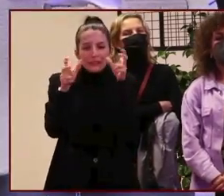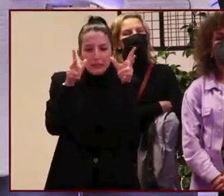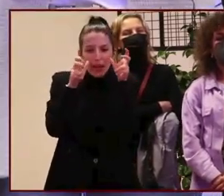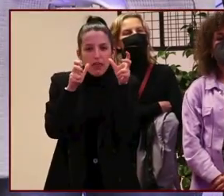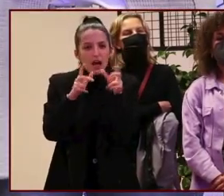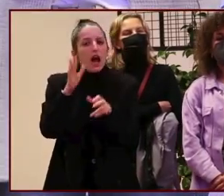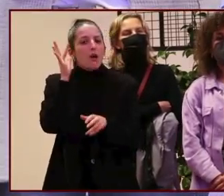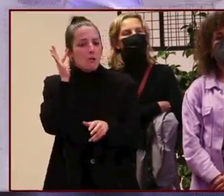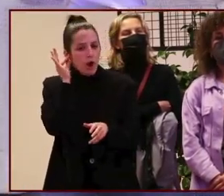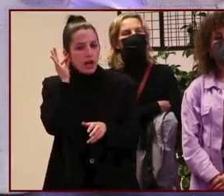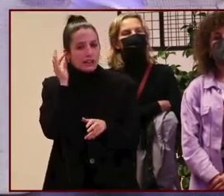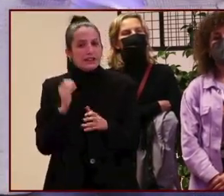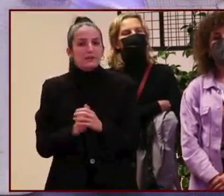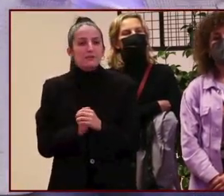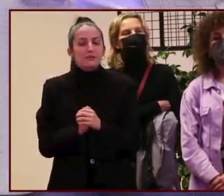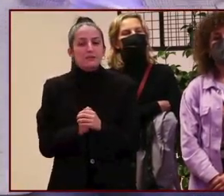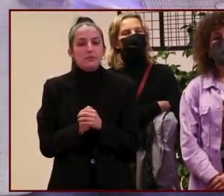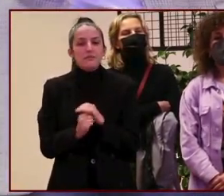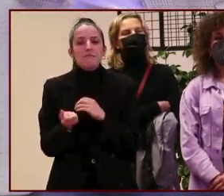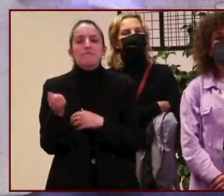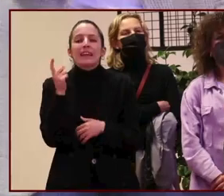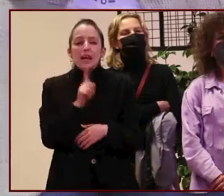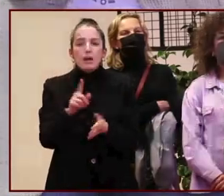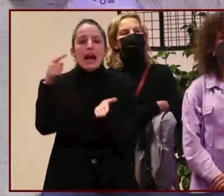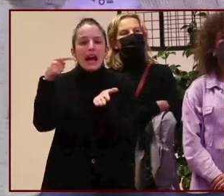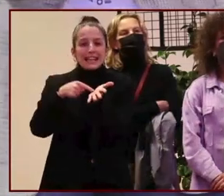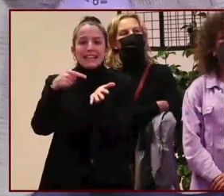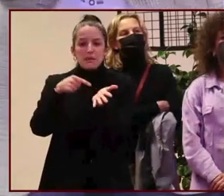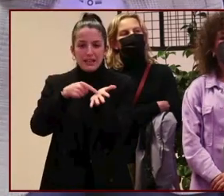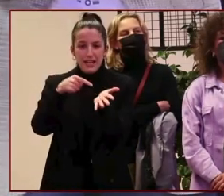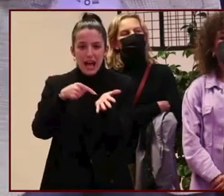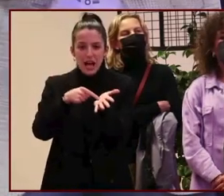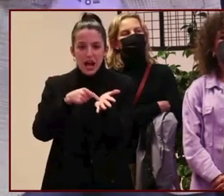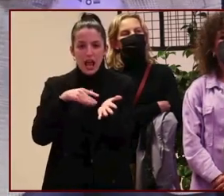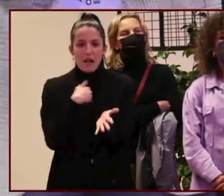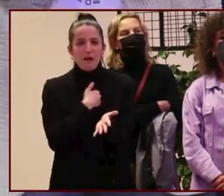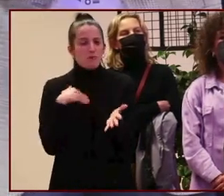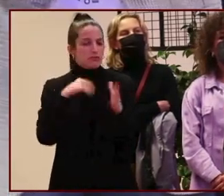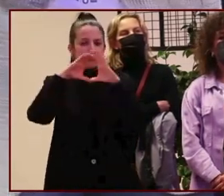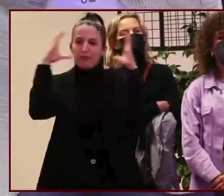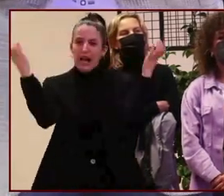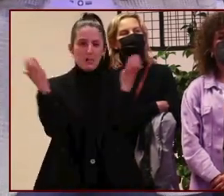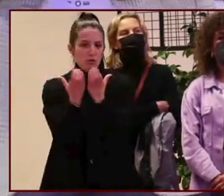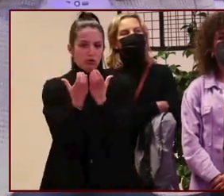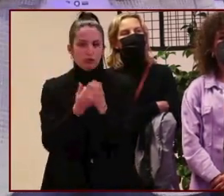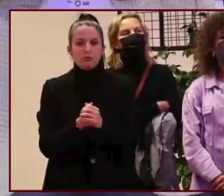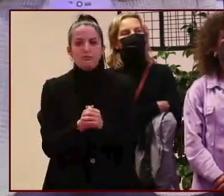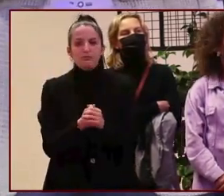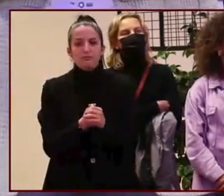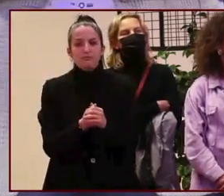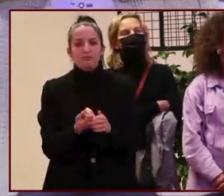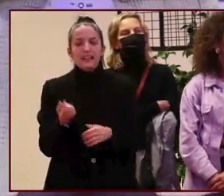mujeres por reivindicar su papel no mundo o ser